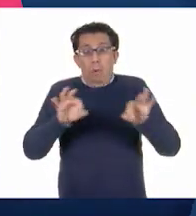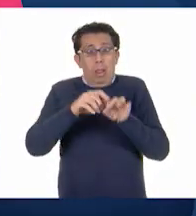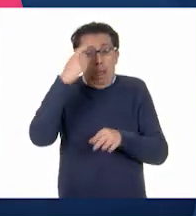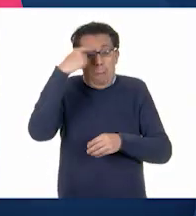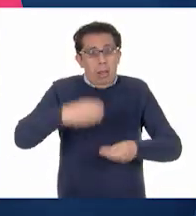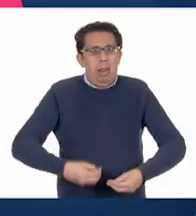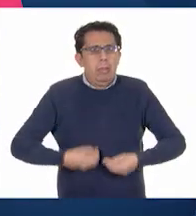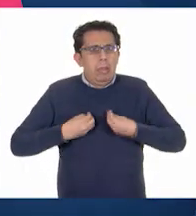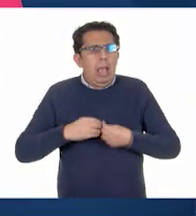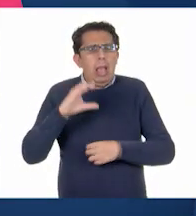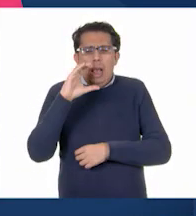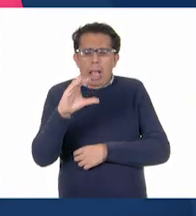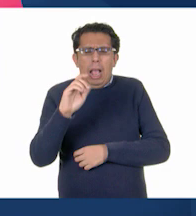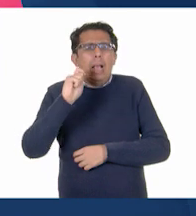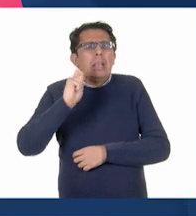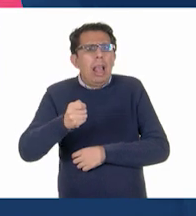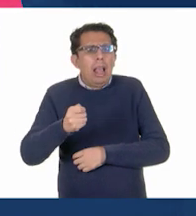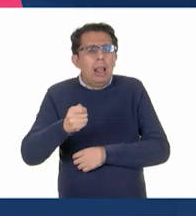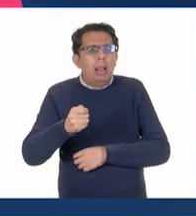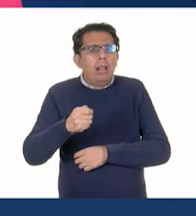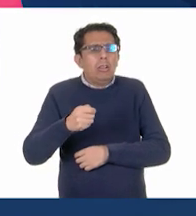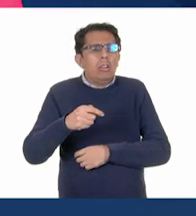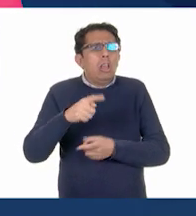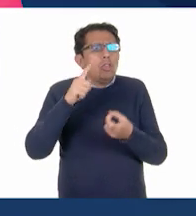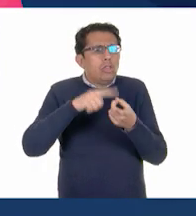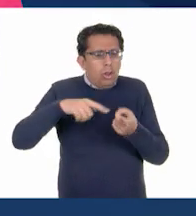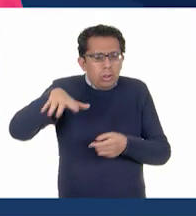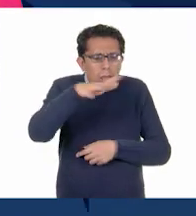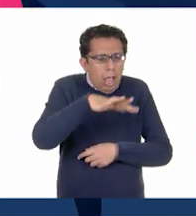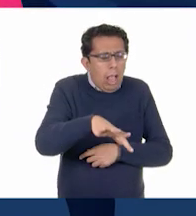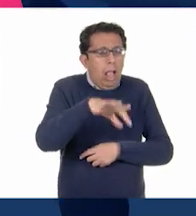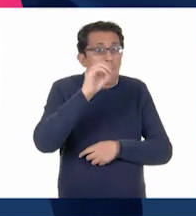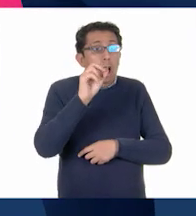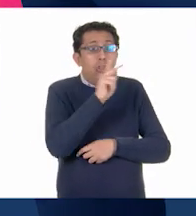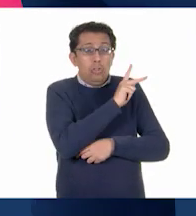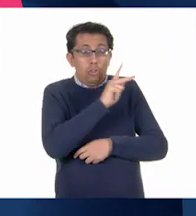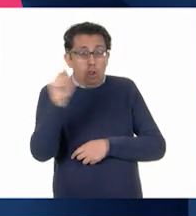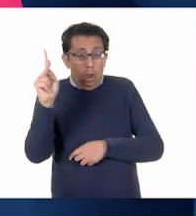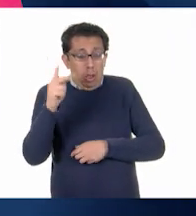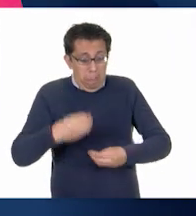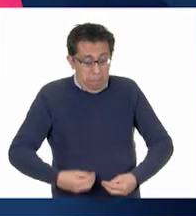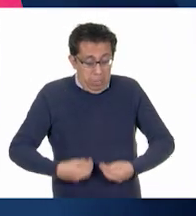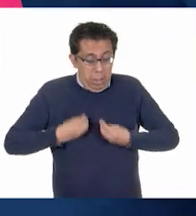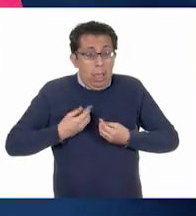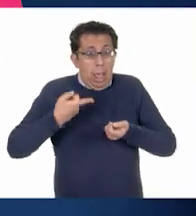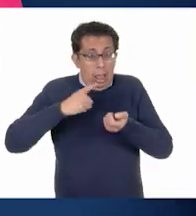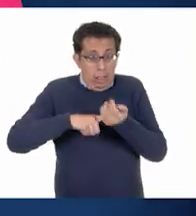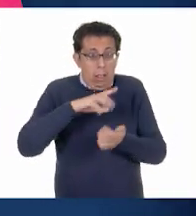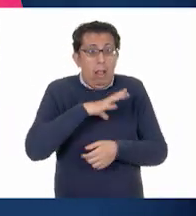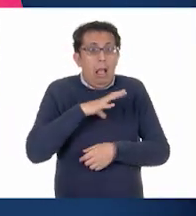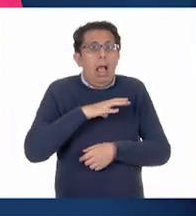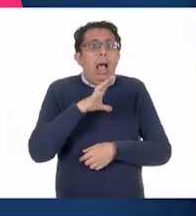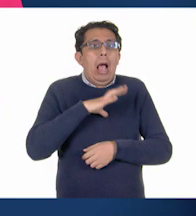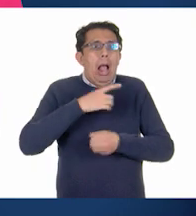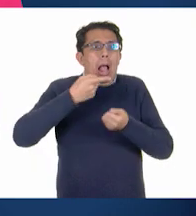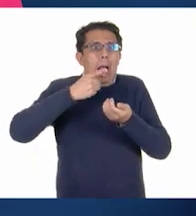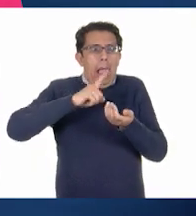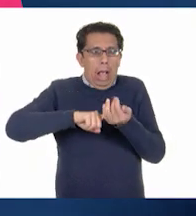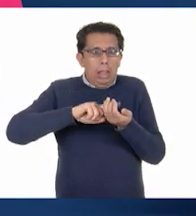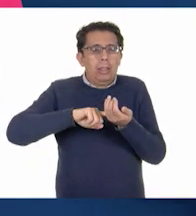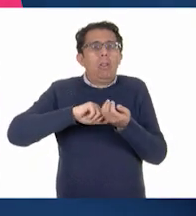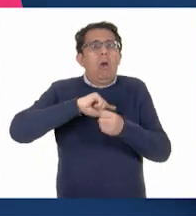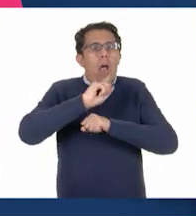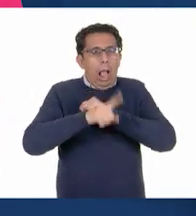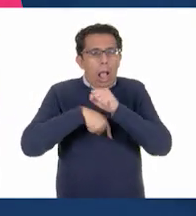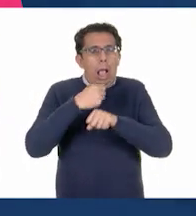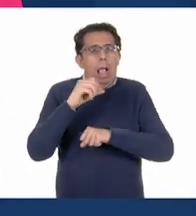¿Qué es el carbono y dónde se encuentra? Todos los seres vivos estamos constituidos por átomos de carbono. Estos mismos fueron